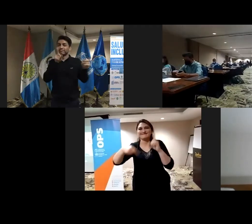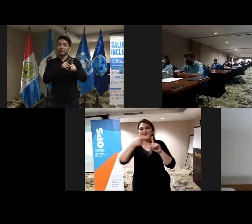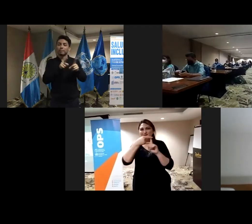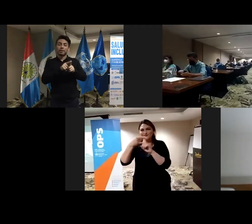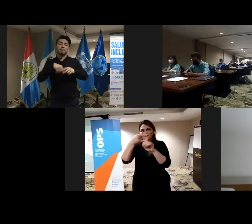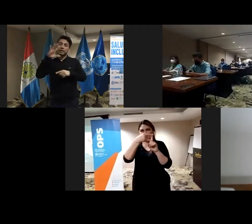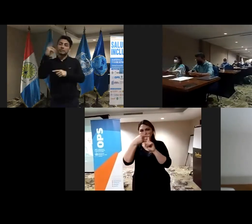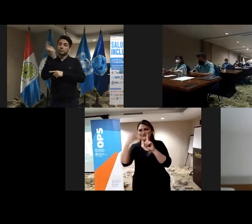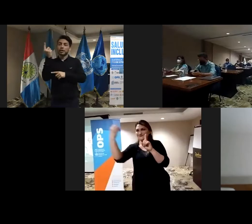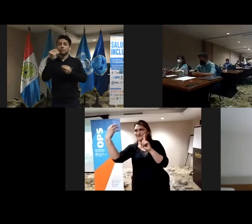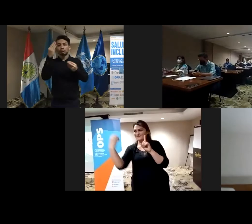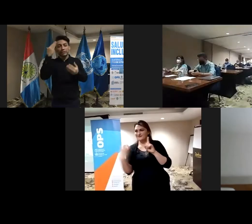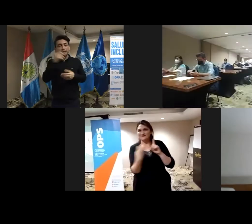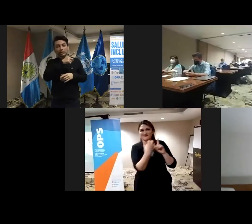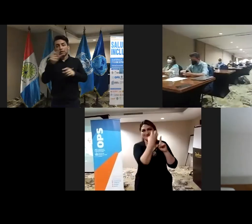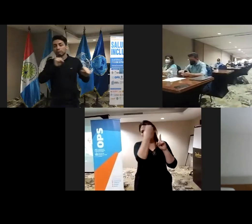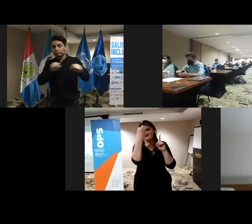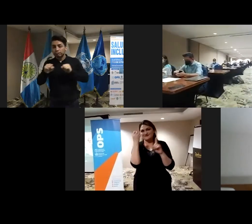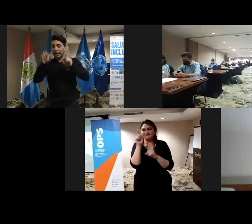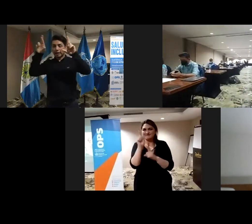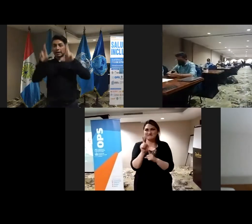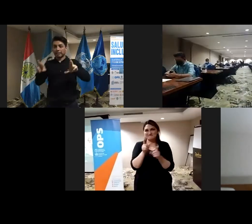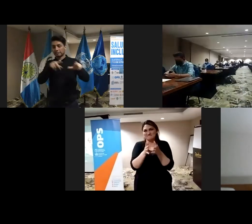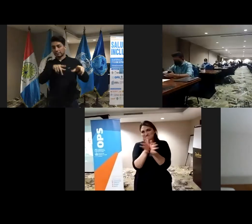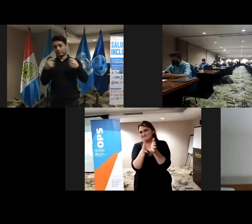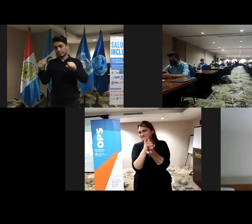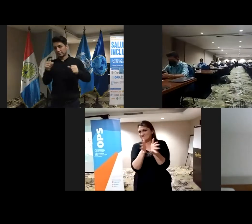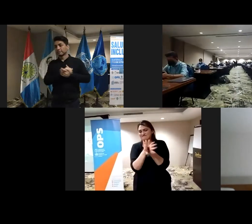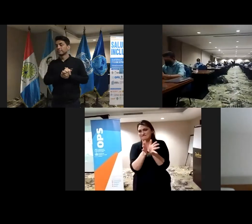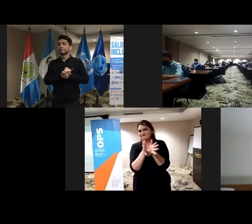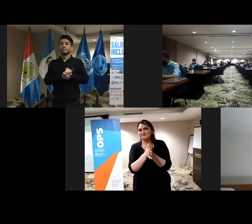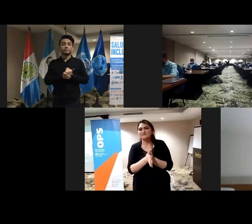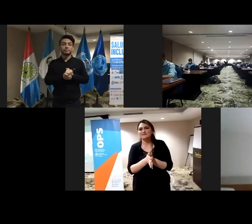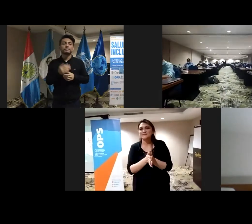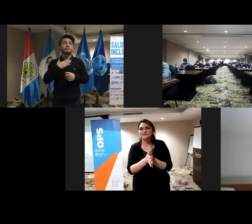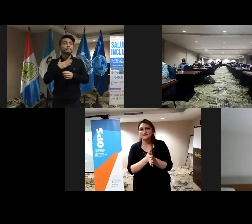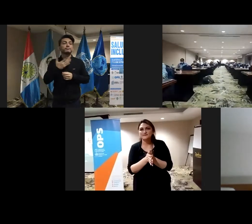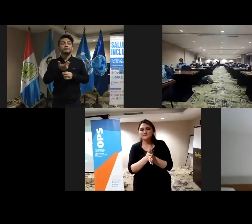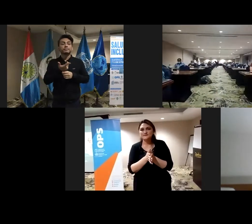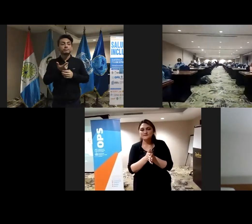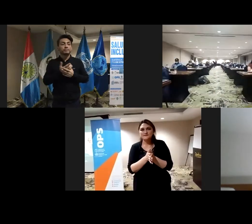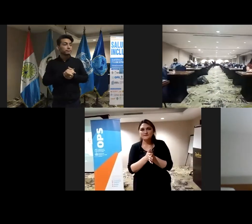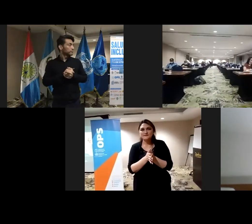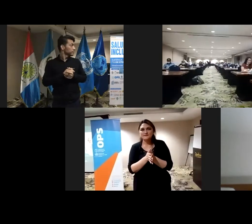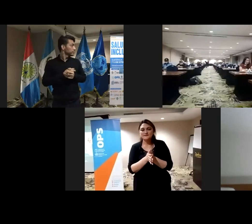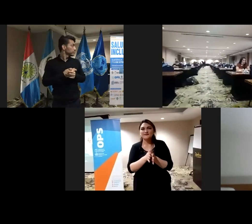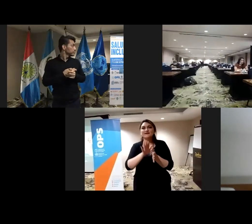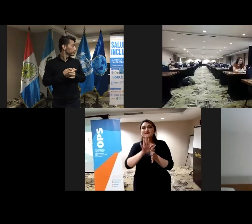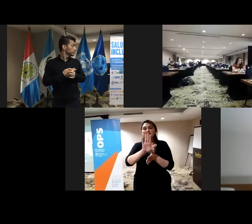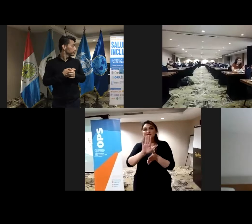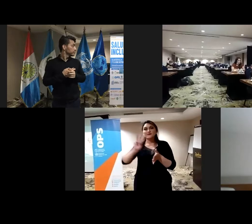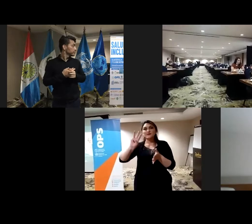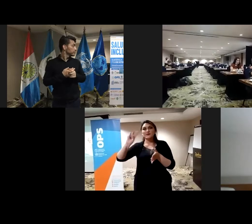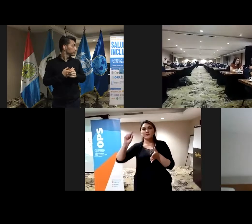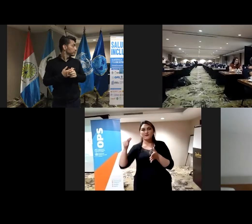a nuestro socio Riadis. Yo soy Antoine Renard, gerente de la unidad